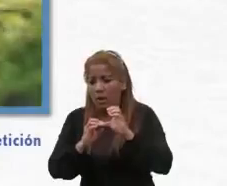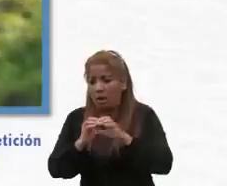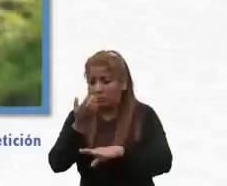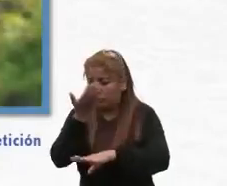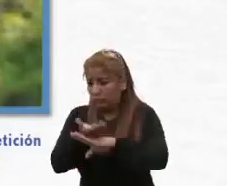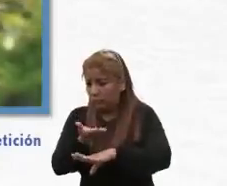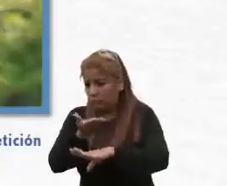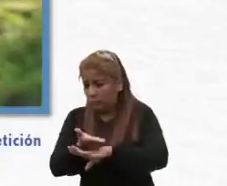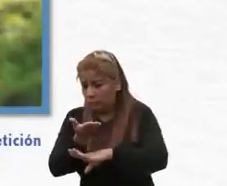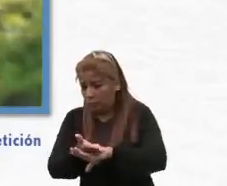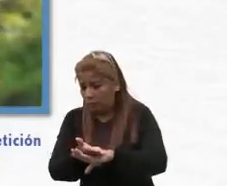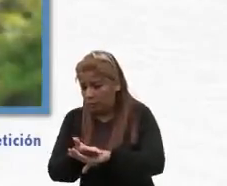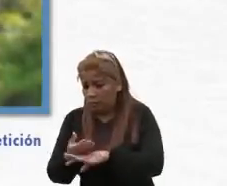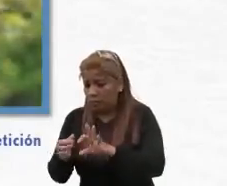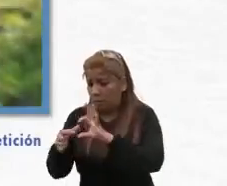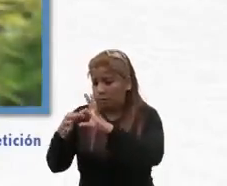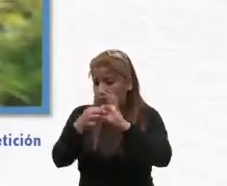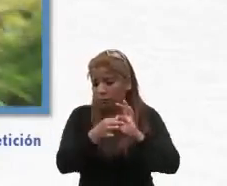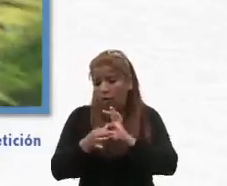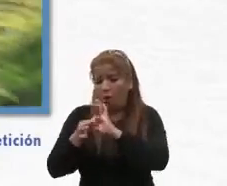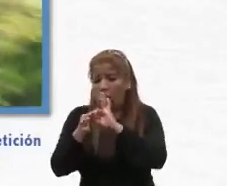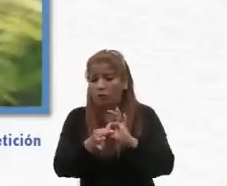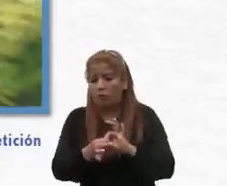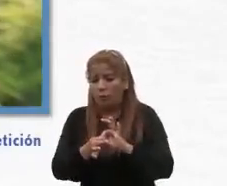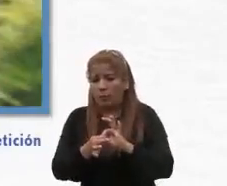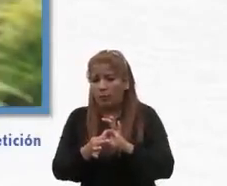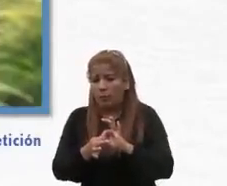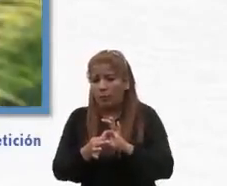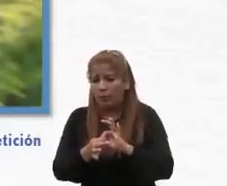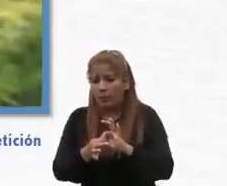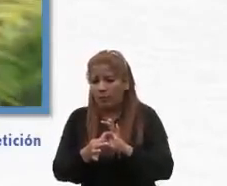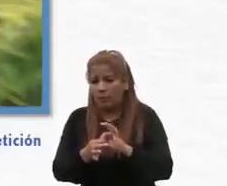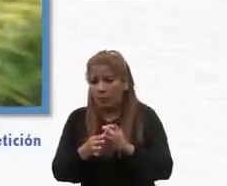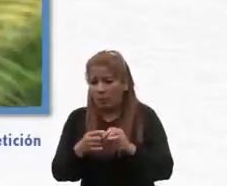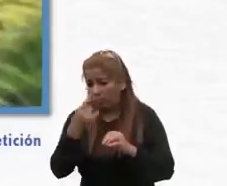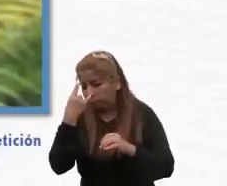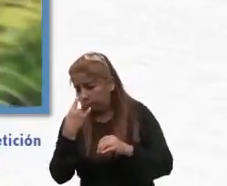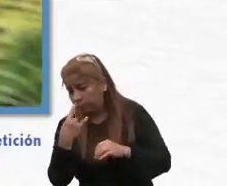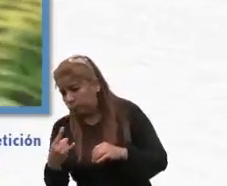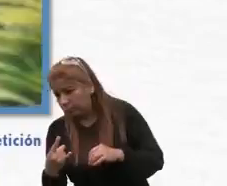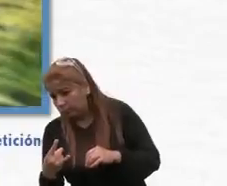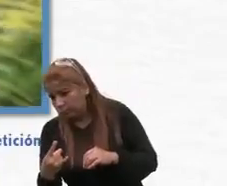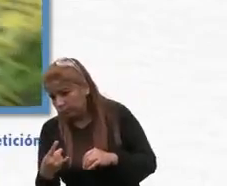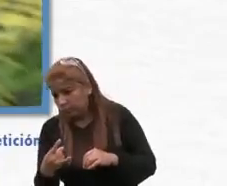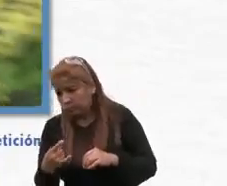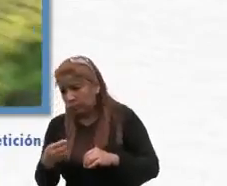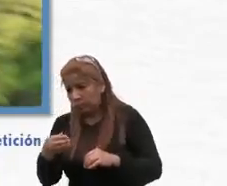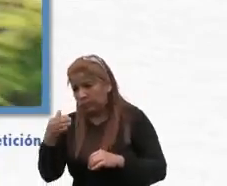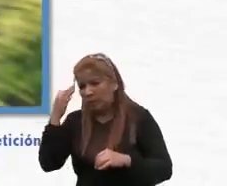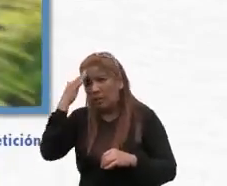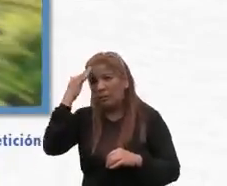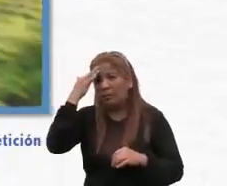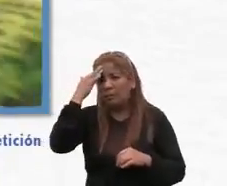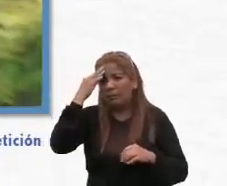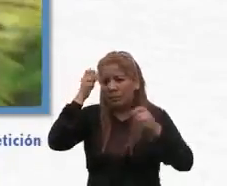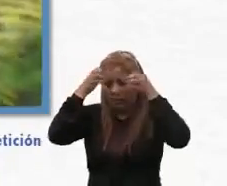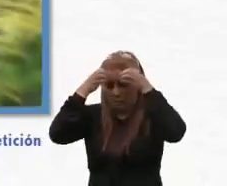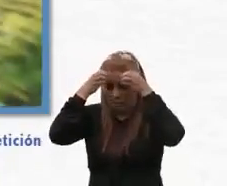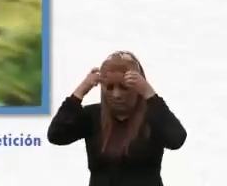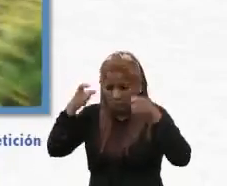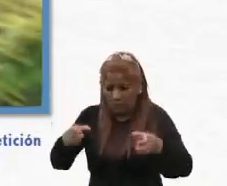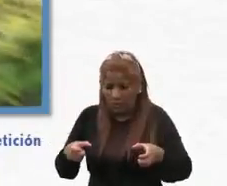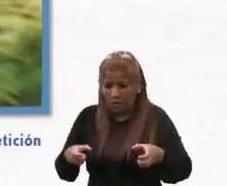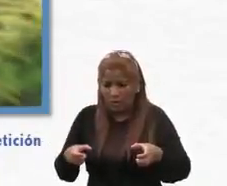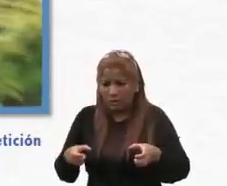muy interesante de actuación y de salida. Estamos convencidos que el Estado colombiano